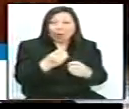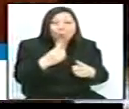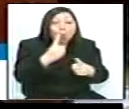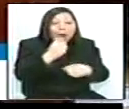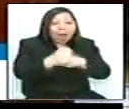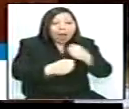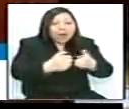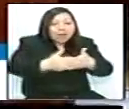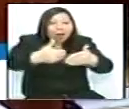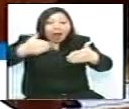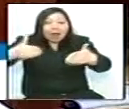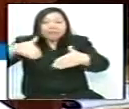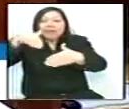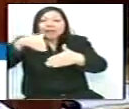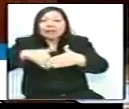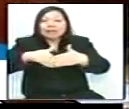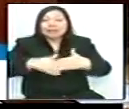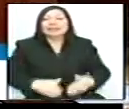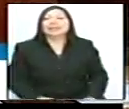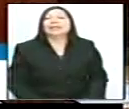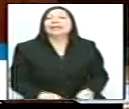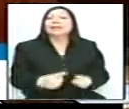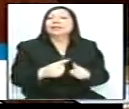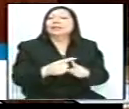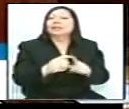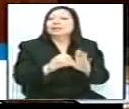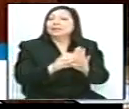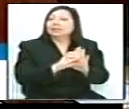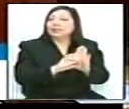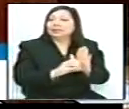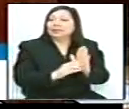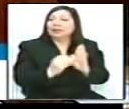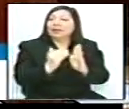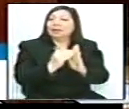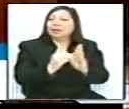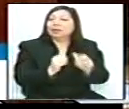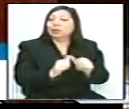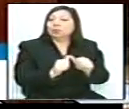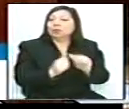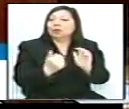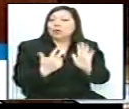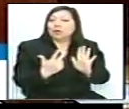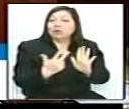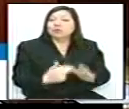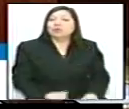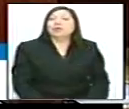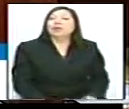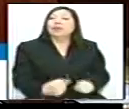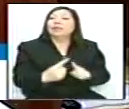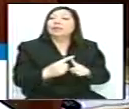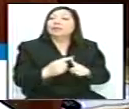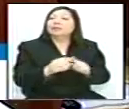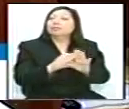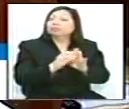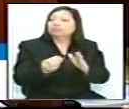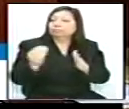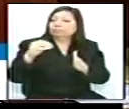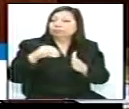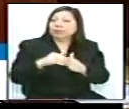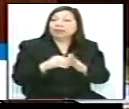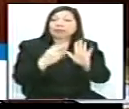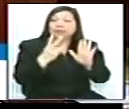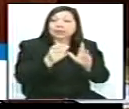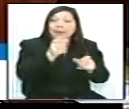año de anticipación. Ley Orgánica del Tribunal Constitucional, artículo 8. Conformación. El Tribunal está integrado por